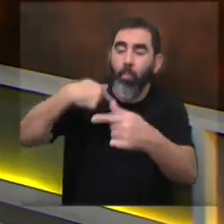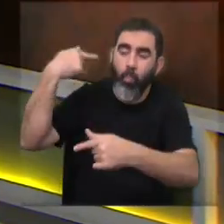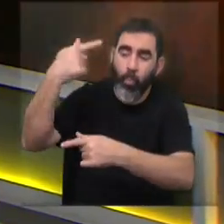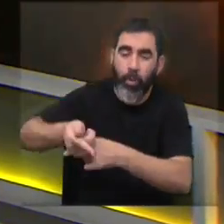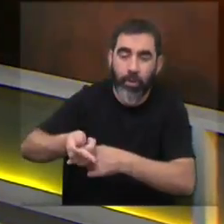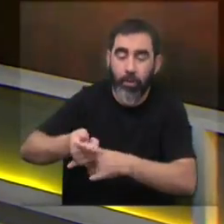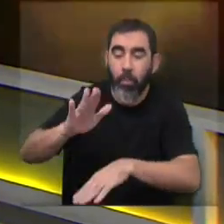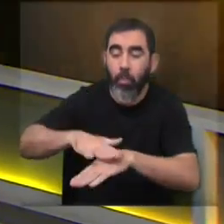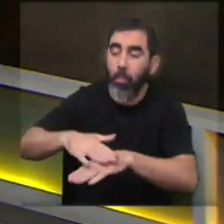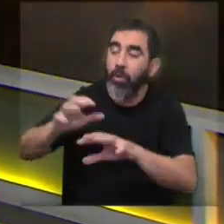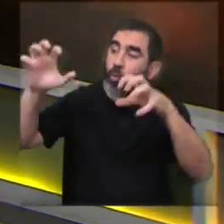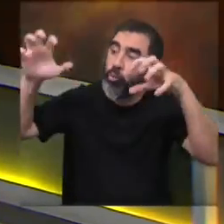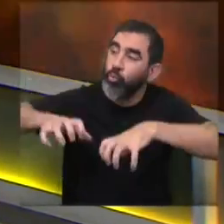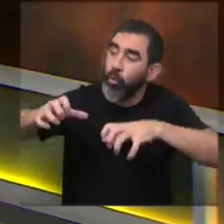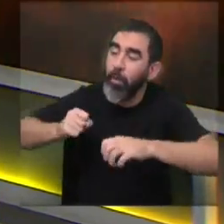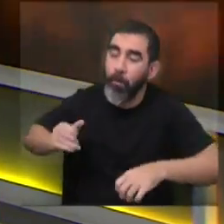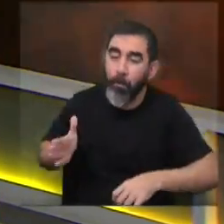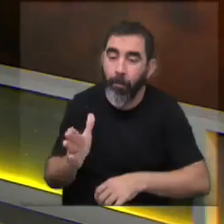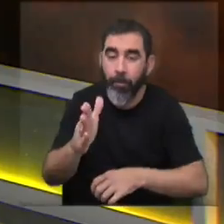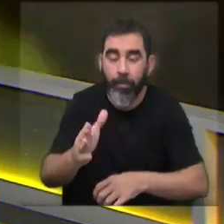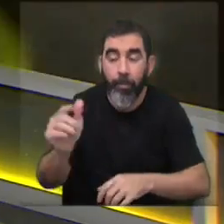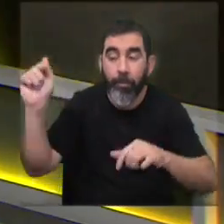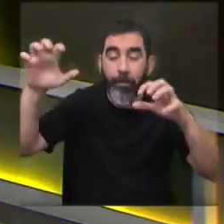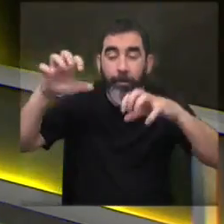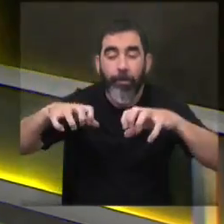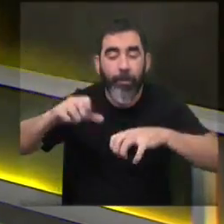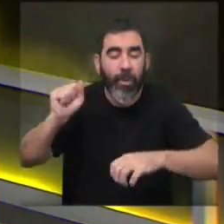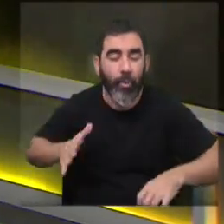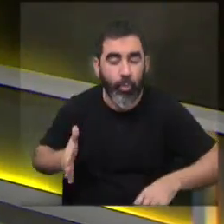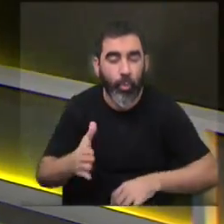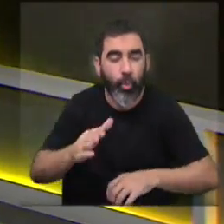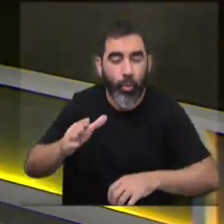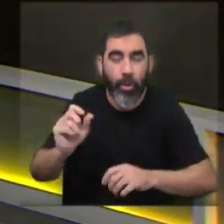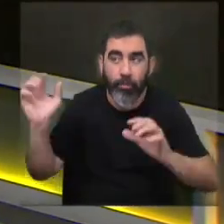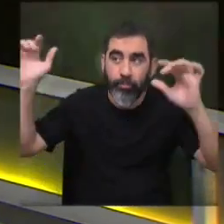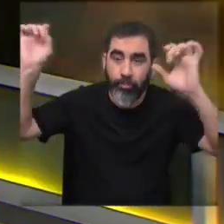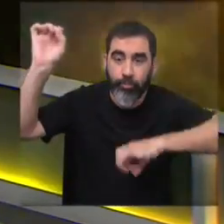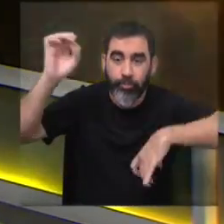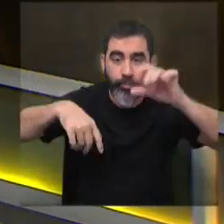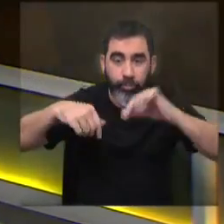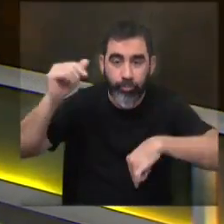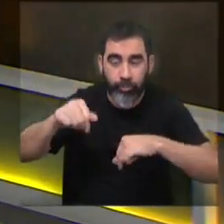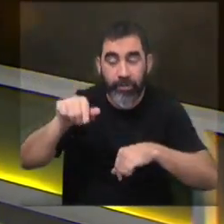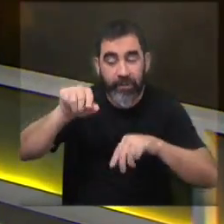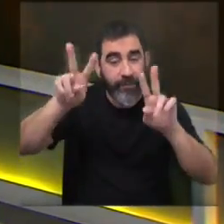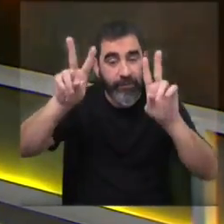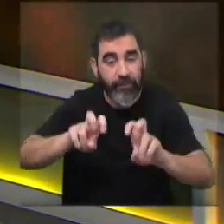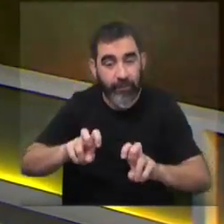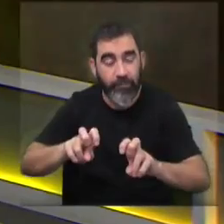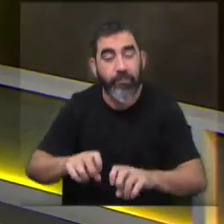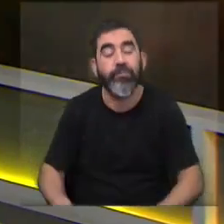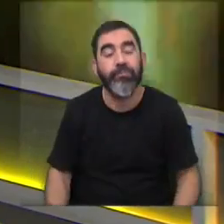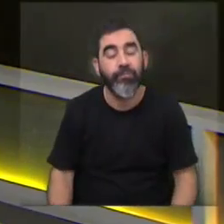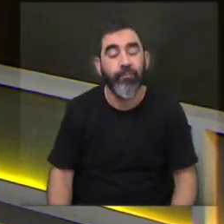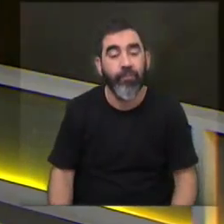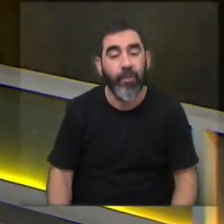cuando llueve. Por eso aquello de los peces que vienen con la lluvia o los peces que caen de las nubes. Vamos a hablar de Austrolevias en